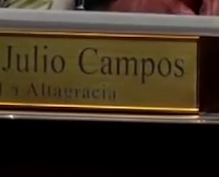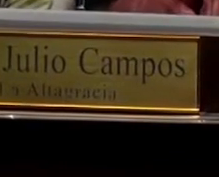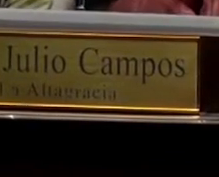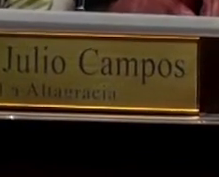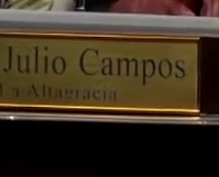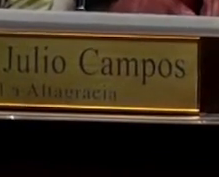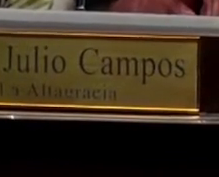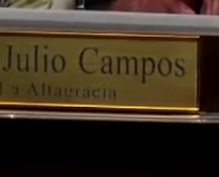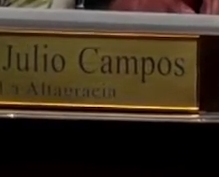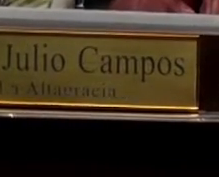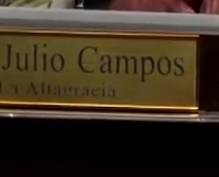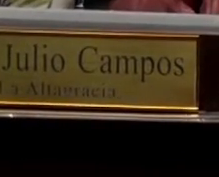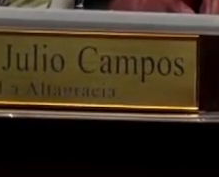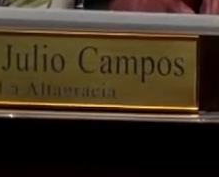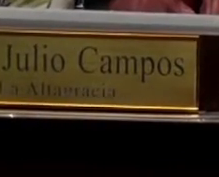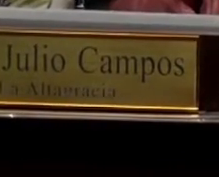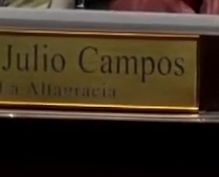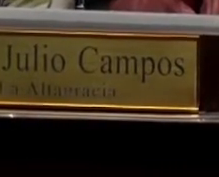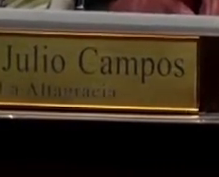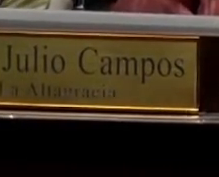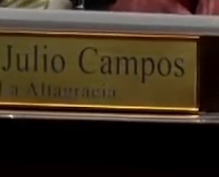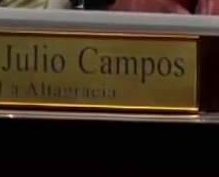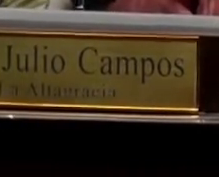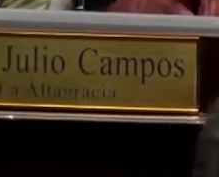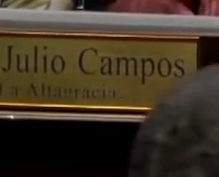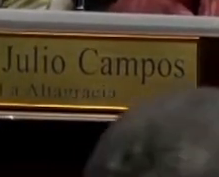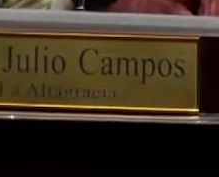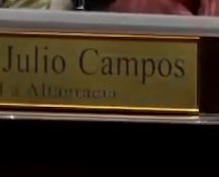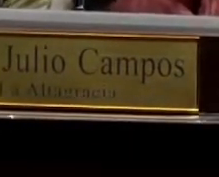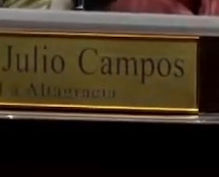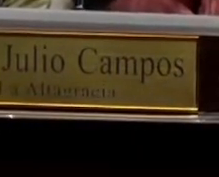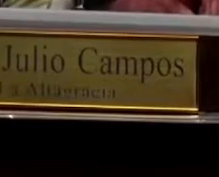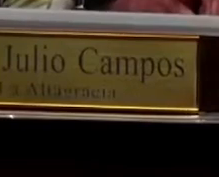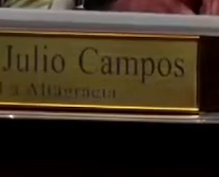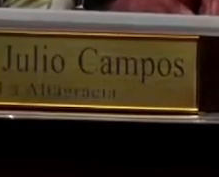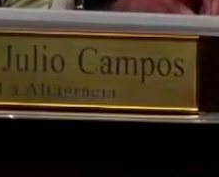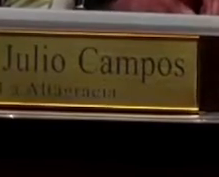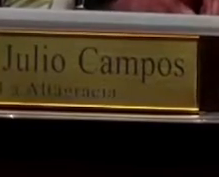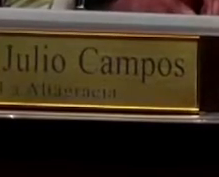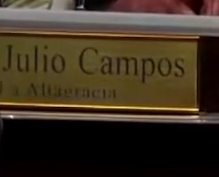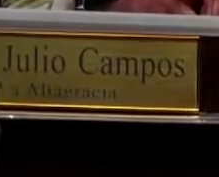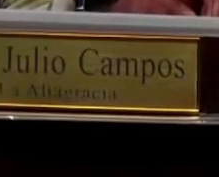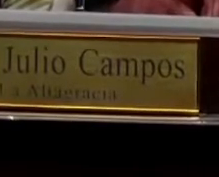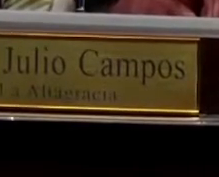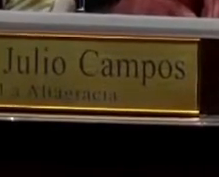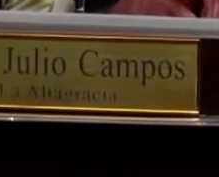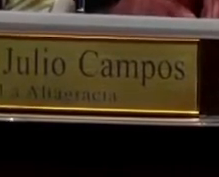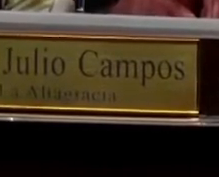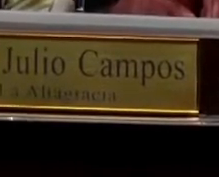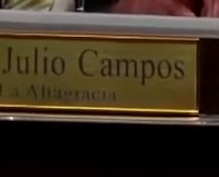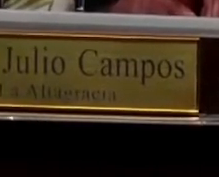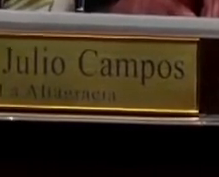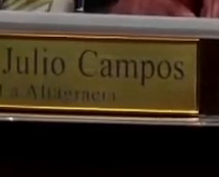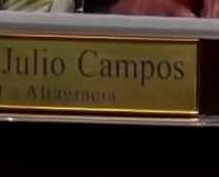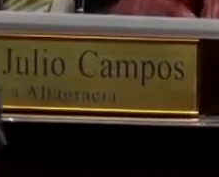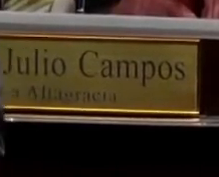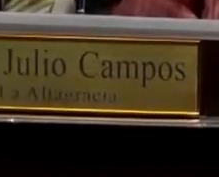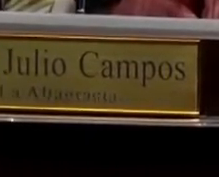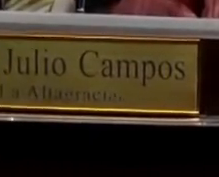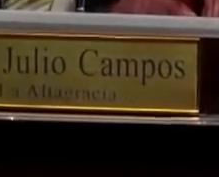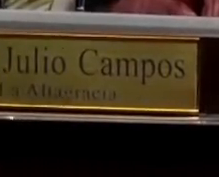Jaques, para Rosa Butén, para Ibelice Prade Pérez, pero a otros niveles, casas como las